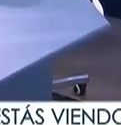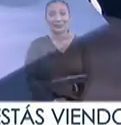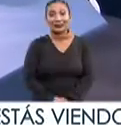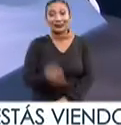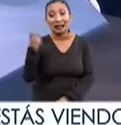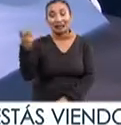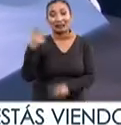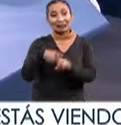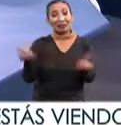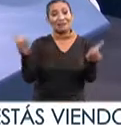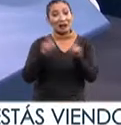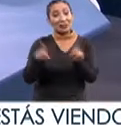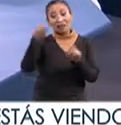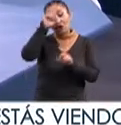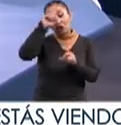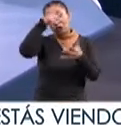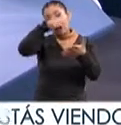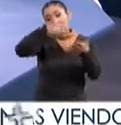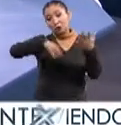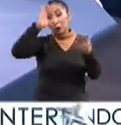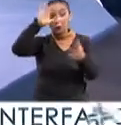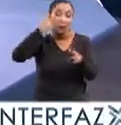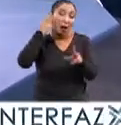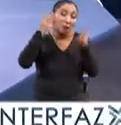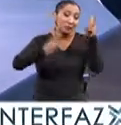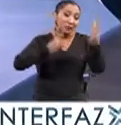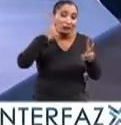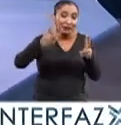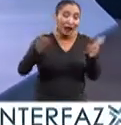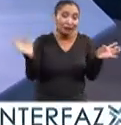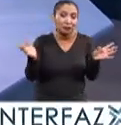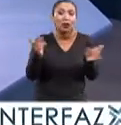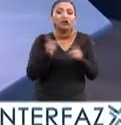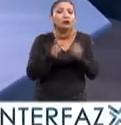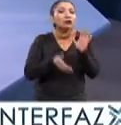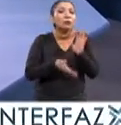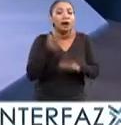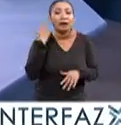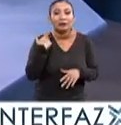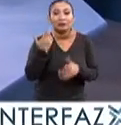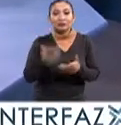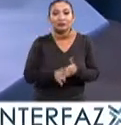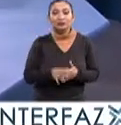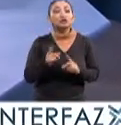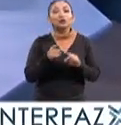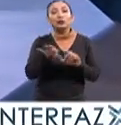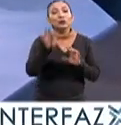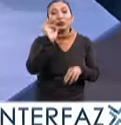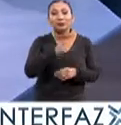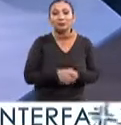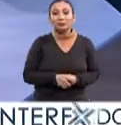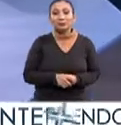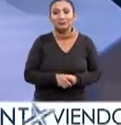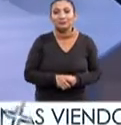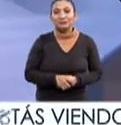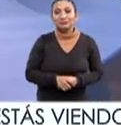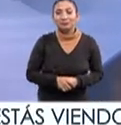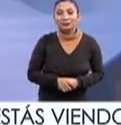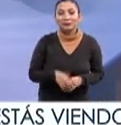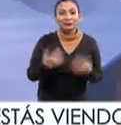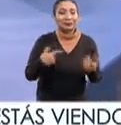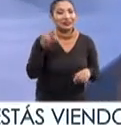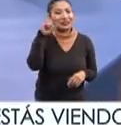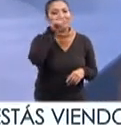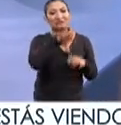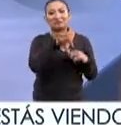Pues ahí están las diferentes recomendaciones culturales que son solo, ¿A dónde vas a ir, no Ana representan ni Cristina? A ver, el ¿a dónde vas a ir? 1%. Pues es